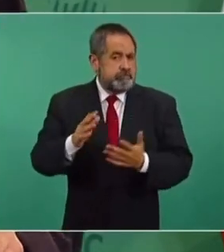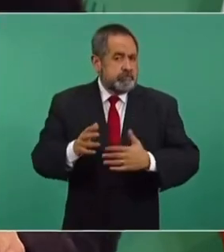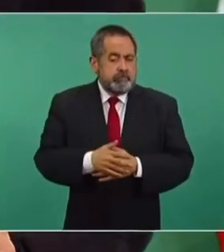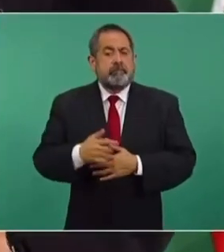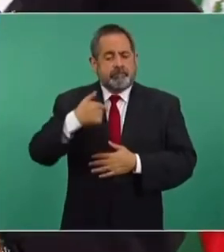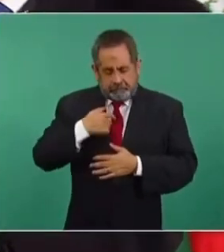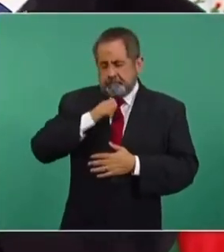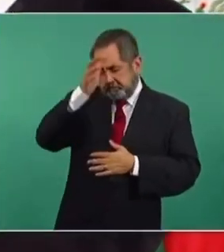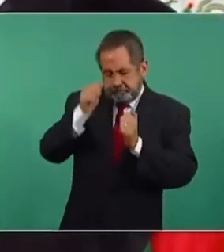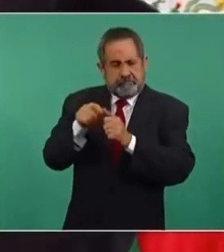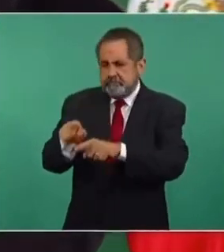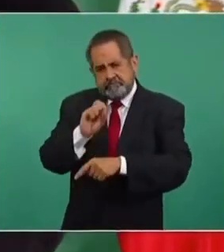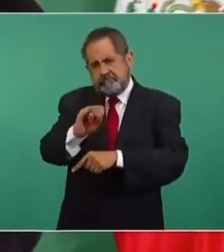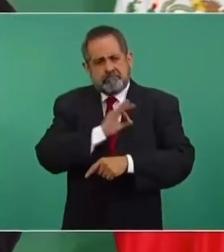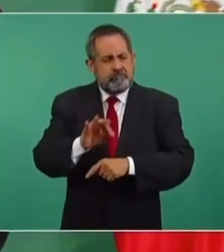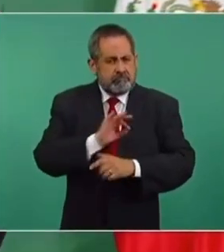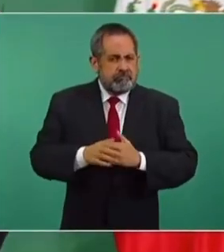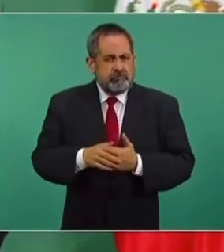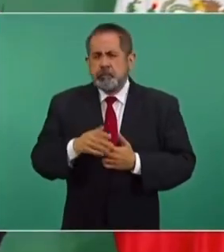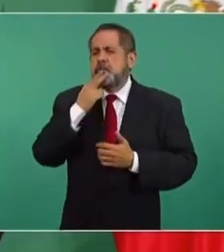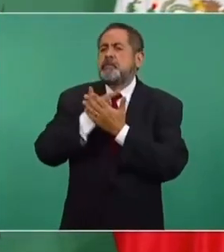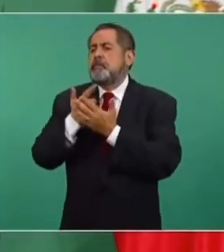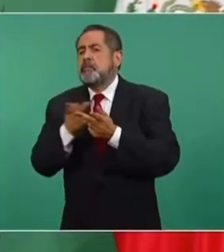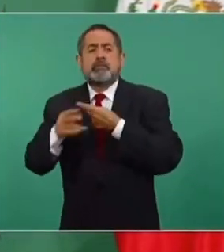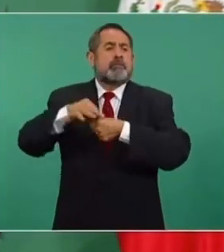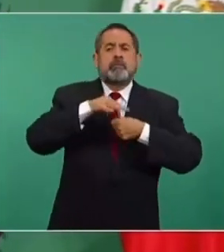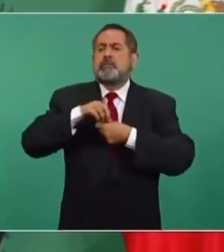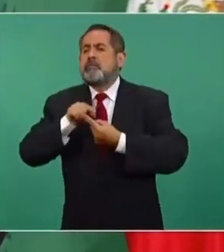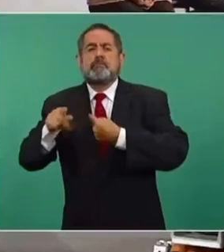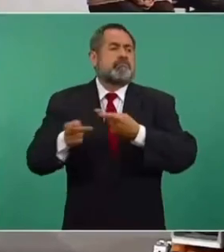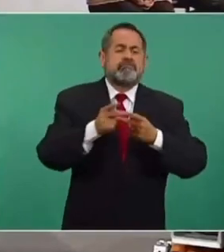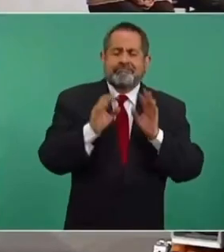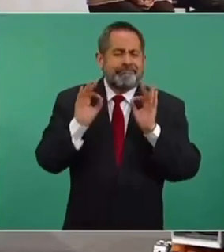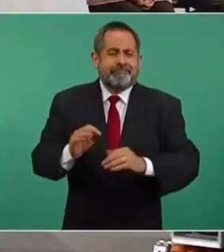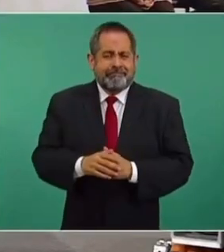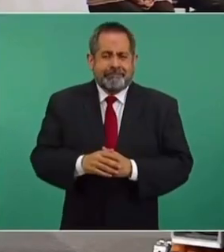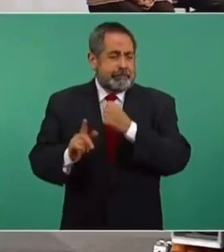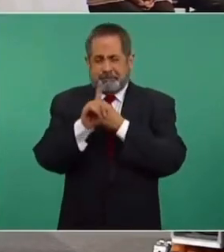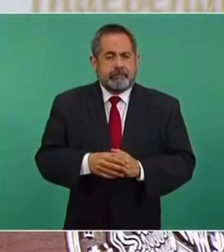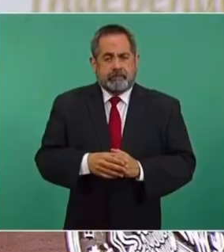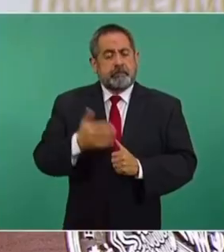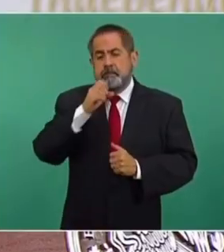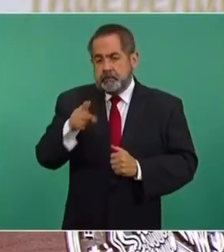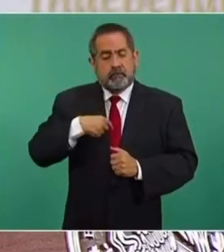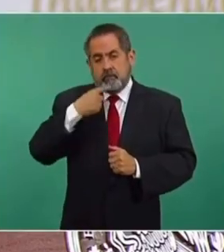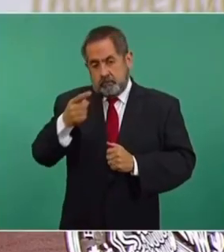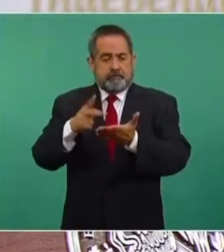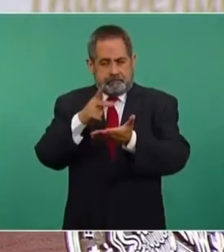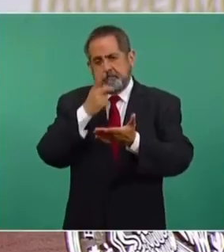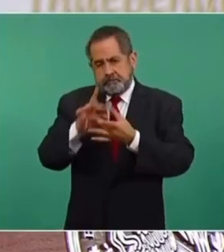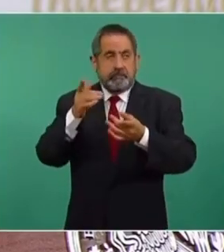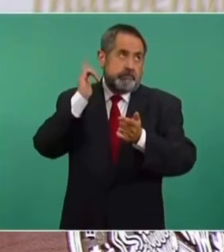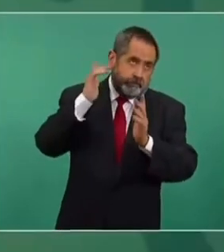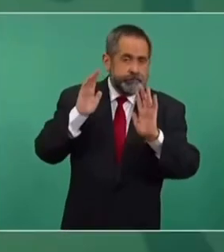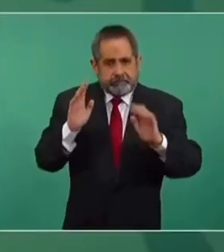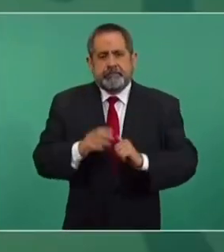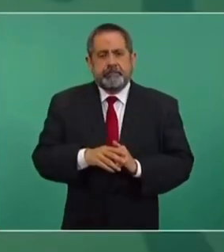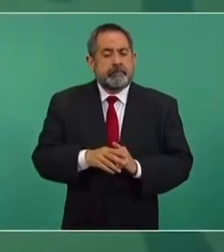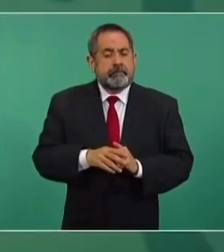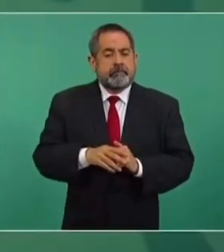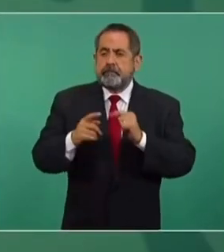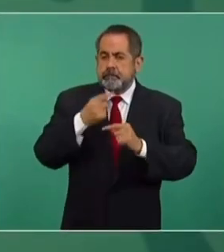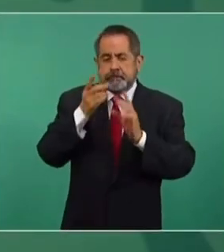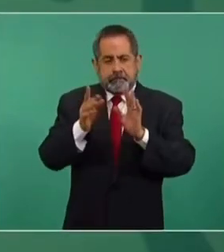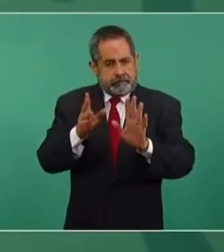Y yo soy partidario de eso, de que se utilicen encuestas. Se evitan muchos problemas. Y dije, y repito, pero ojalá ya no lo vuelva